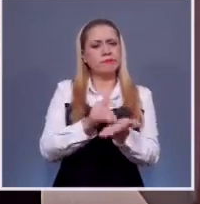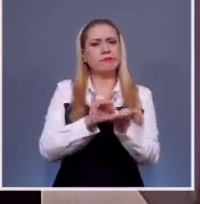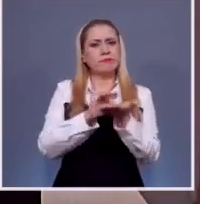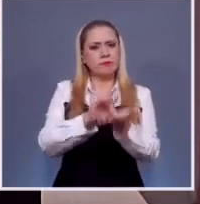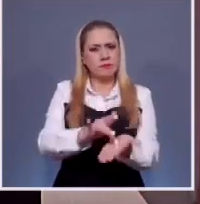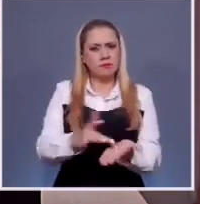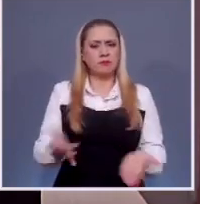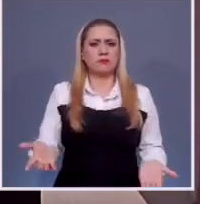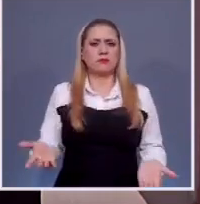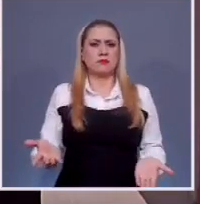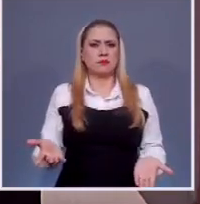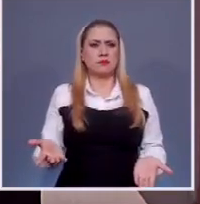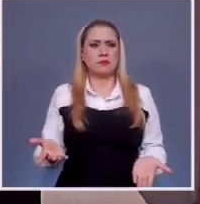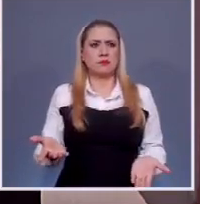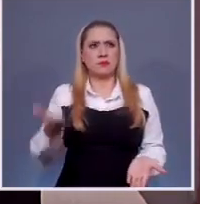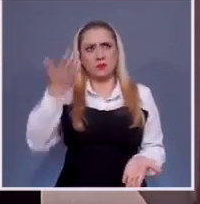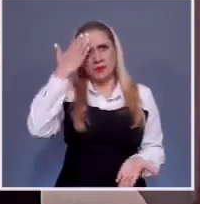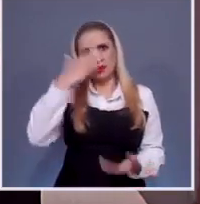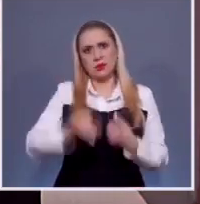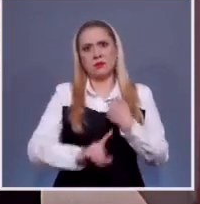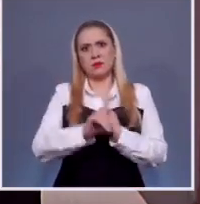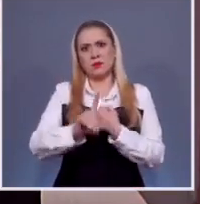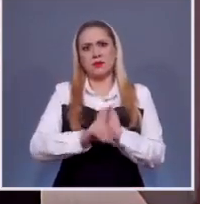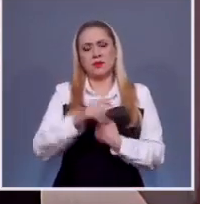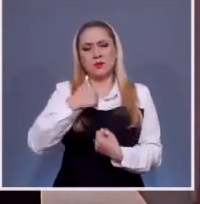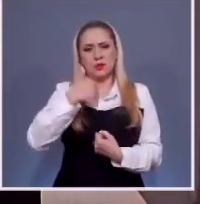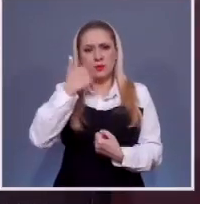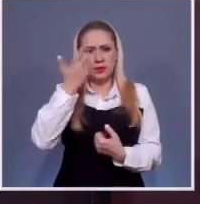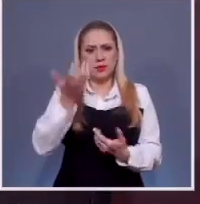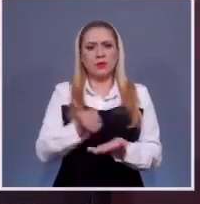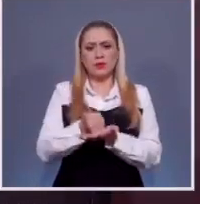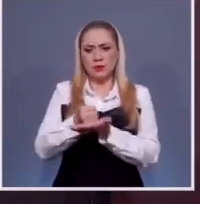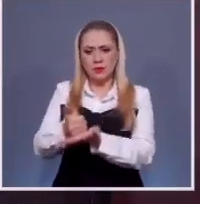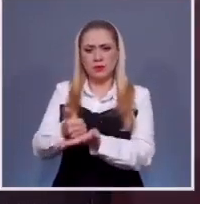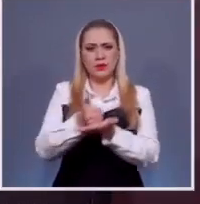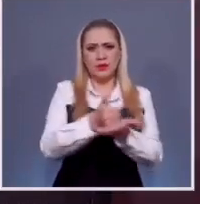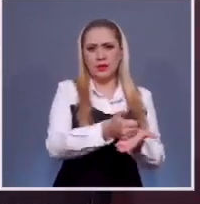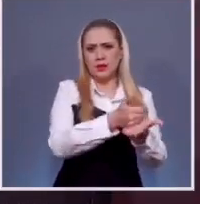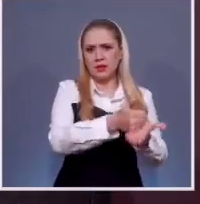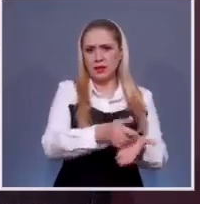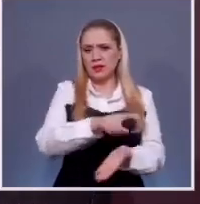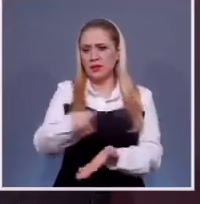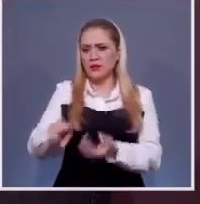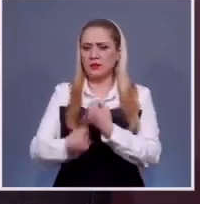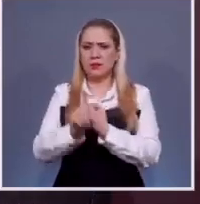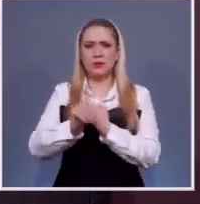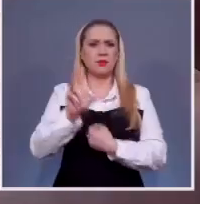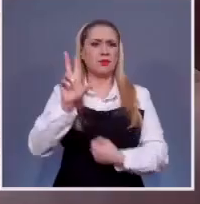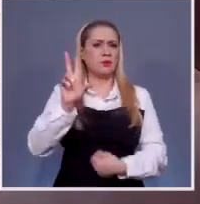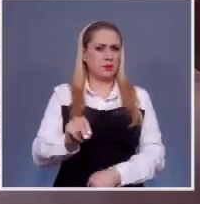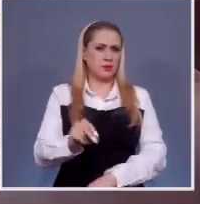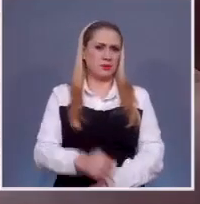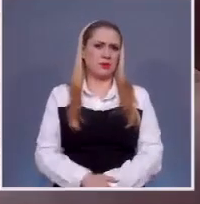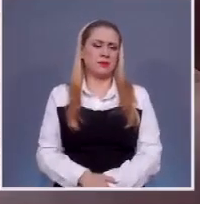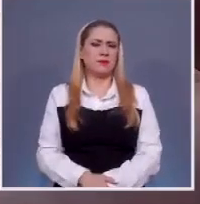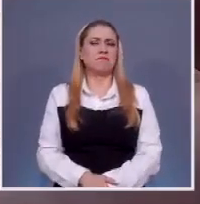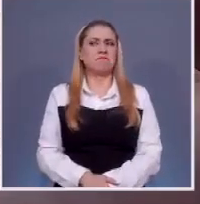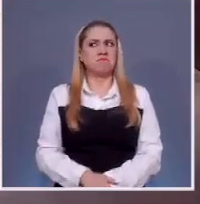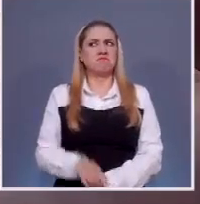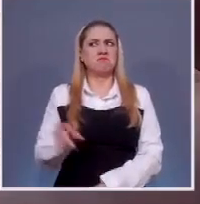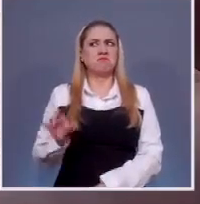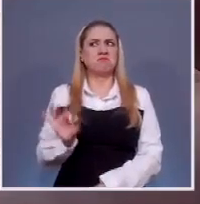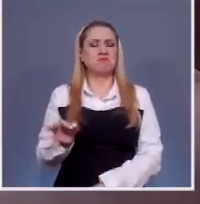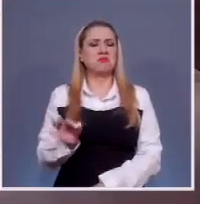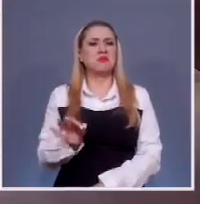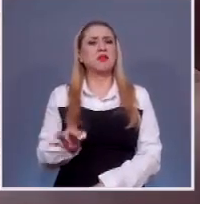estas profesiones es porque queremos servir a otros. Exacto, exacto. ¿Qué situaciones observan ustedes, como se dice ahora,